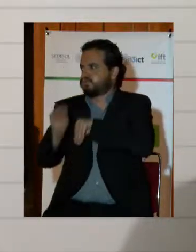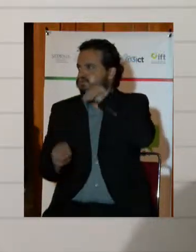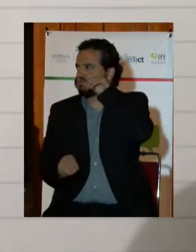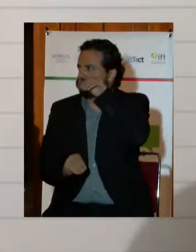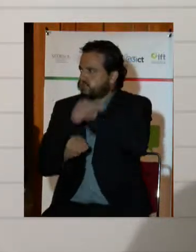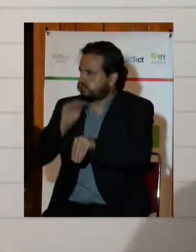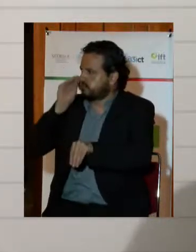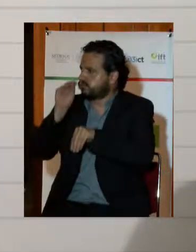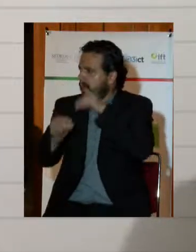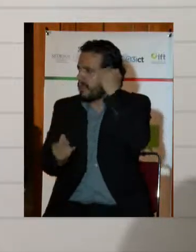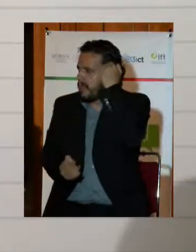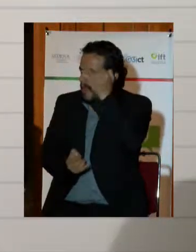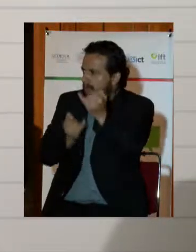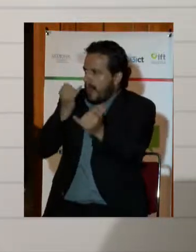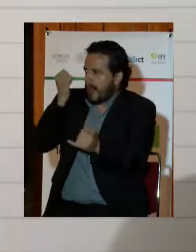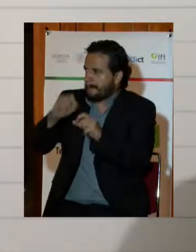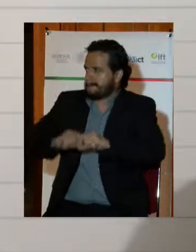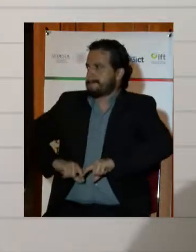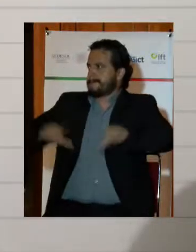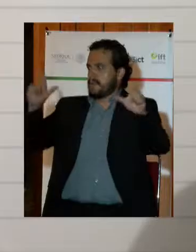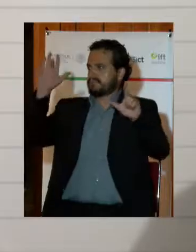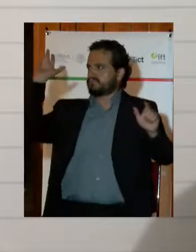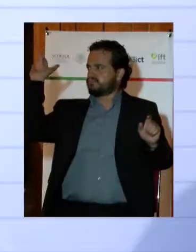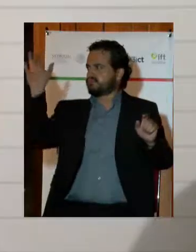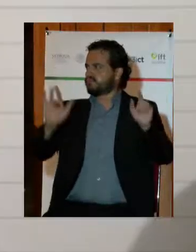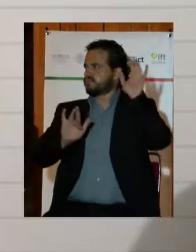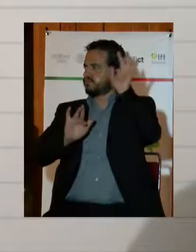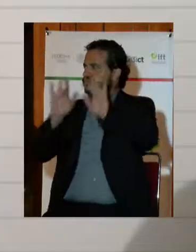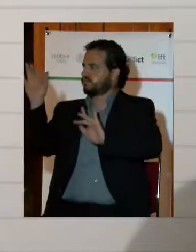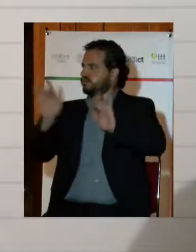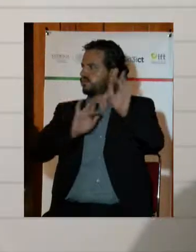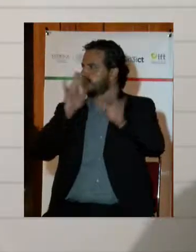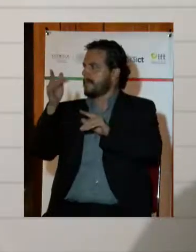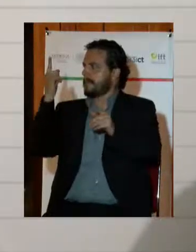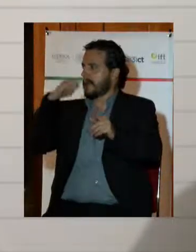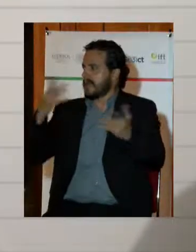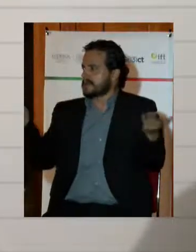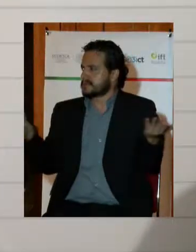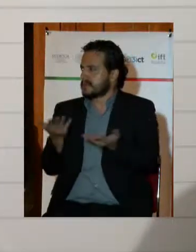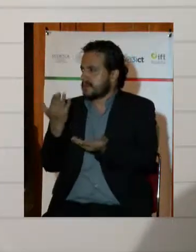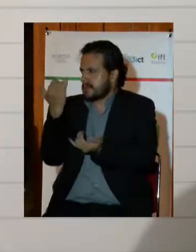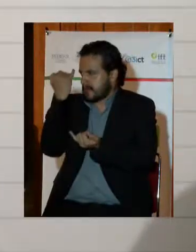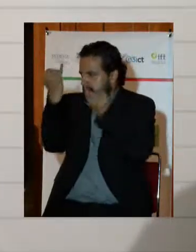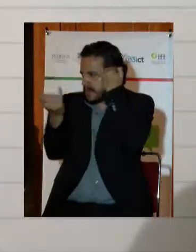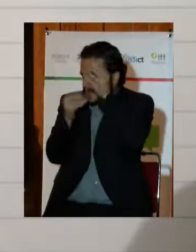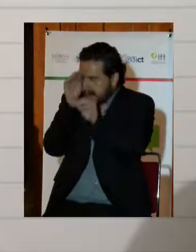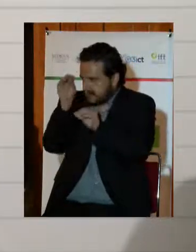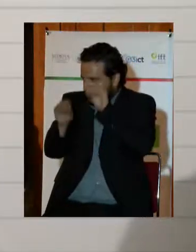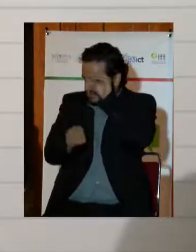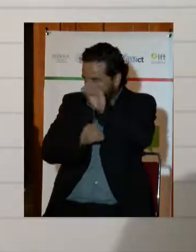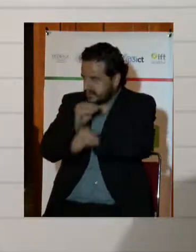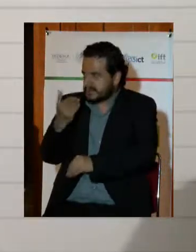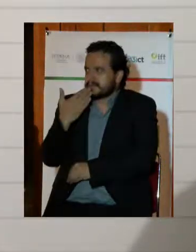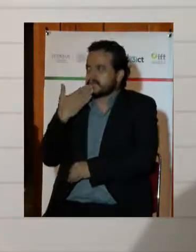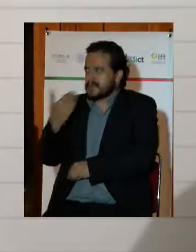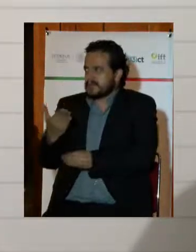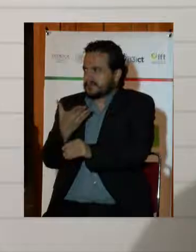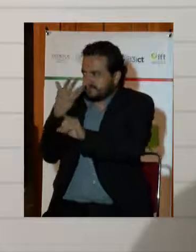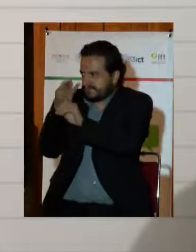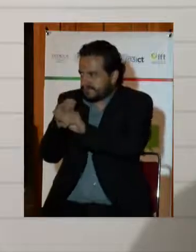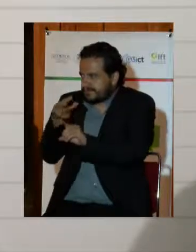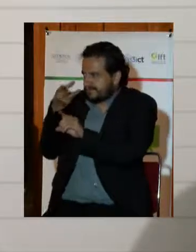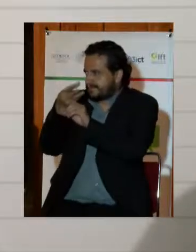las pantallas táctiles, para poder crear mejores experiencias y habilitar otro medio de